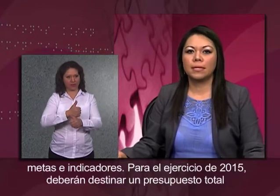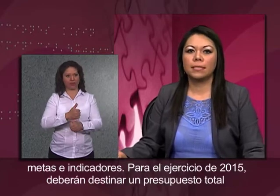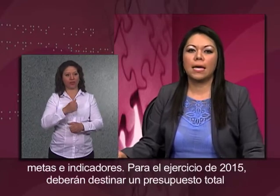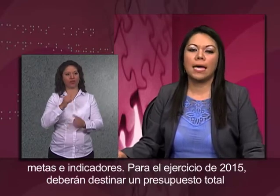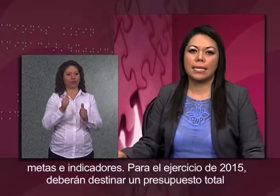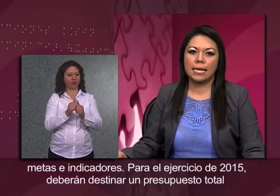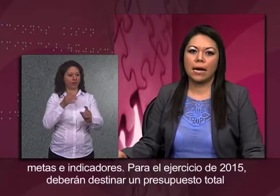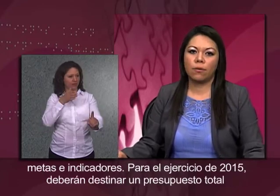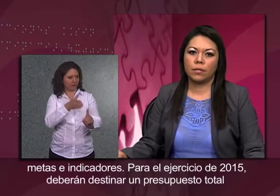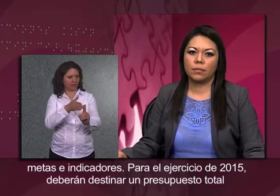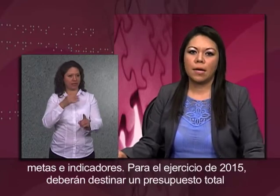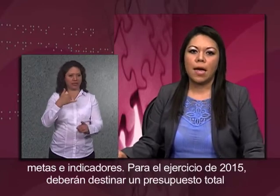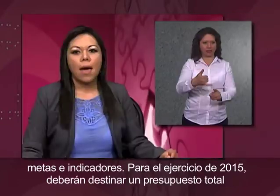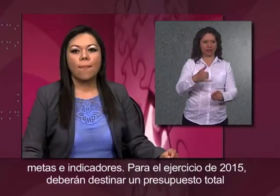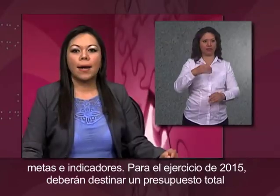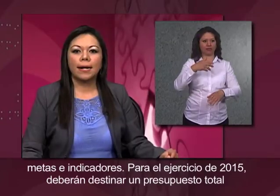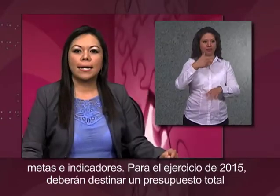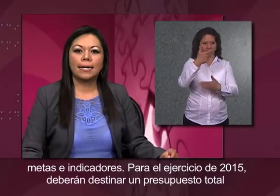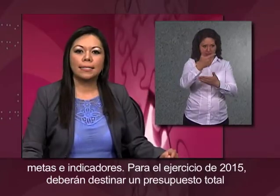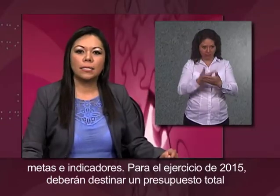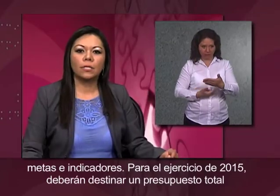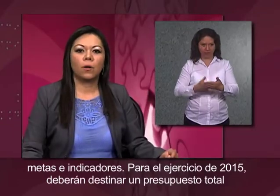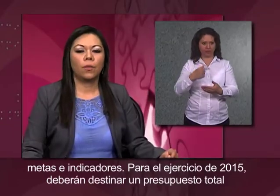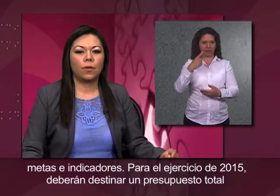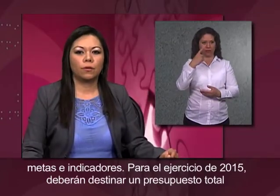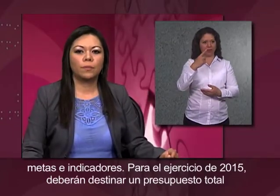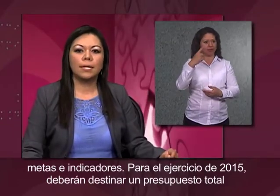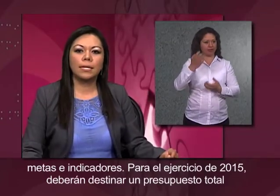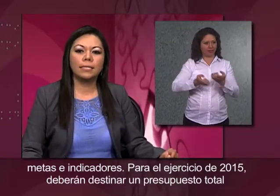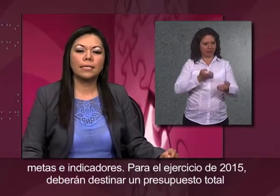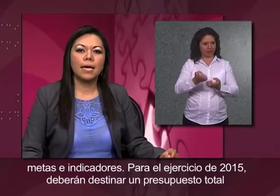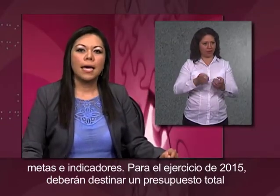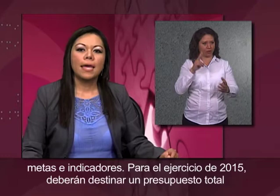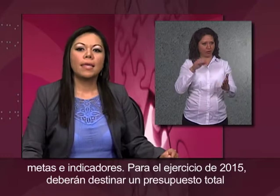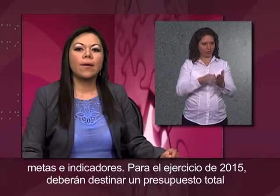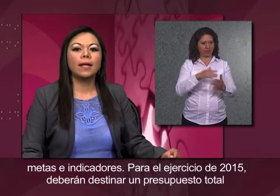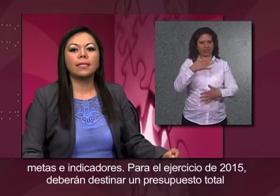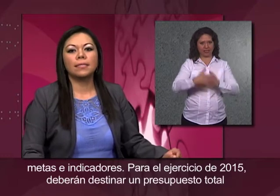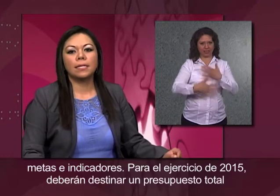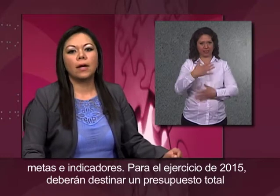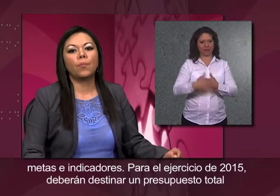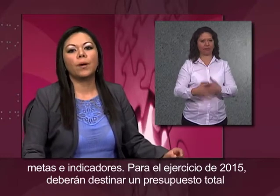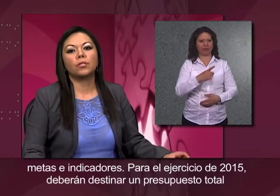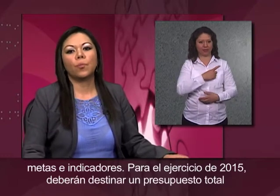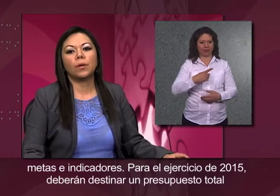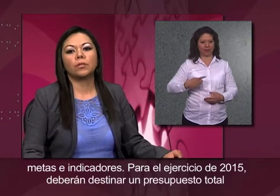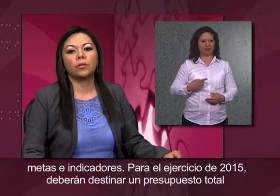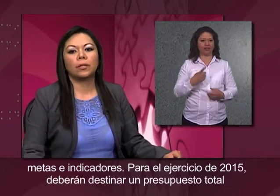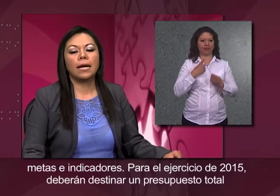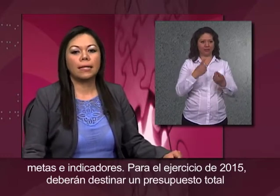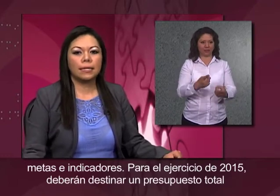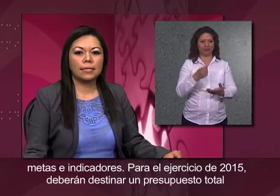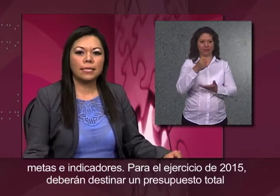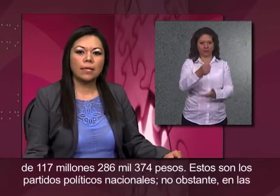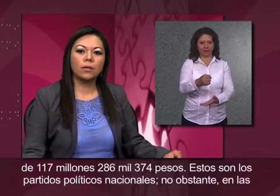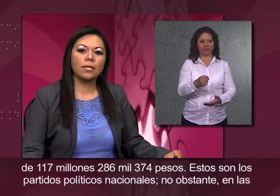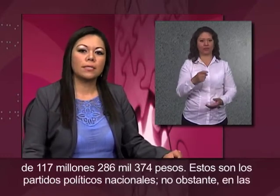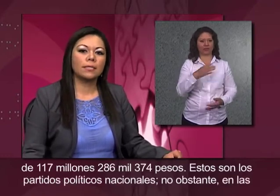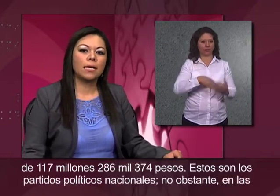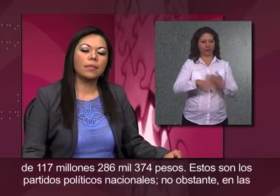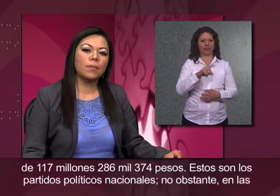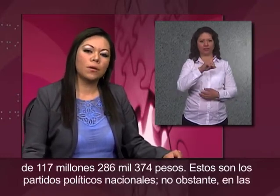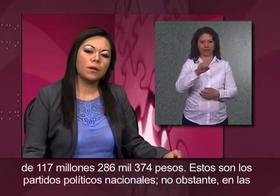metas e indicadores para el ejercicio de 2015 deberán destinar un presupuesto total de